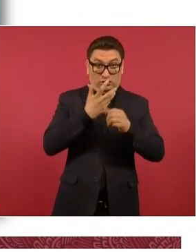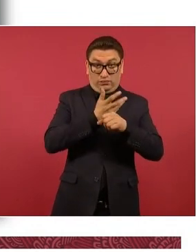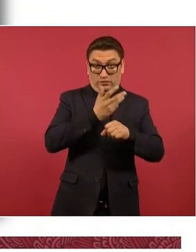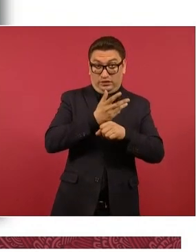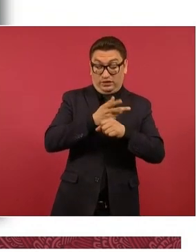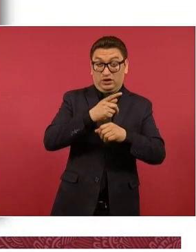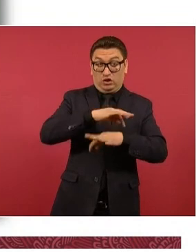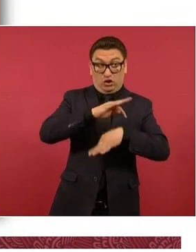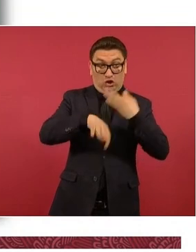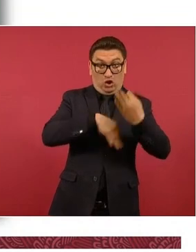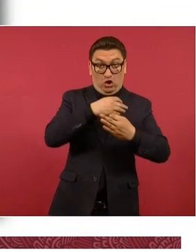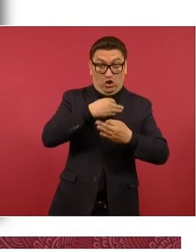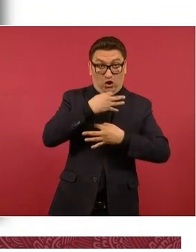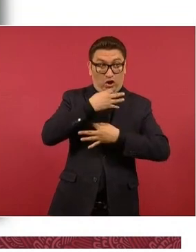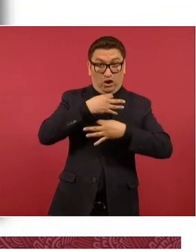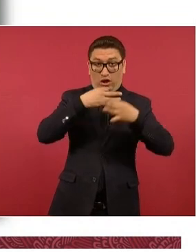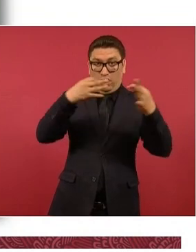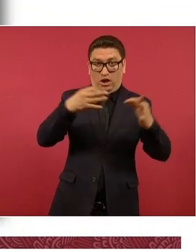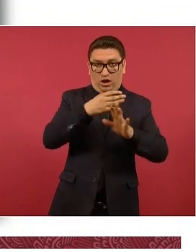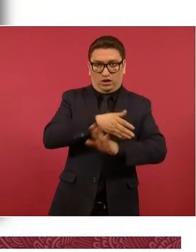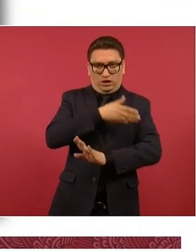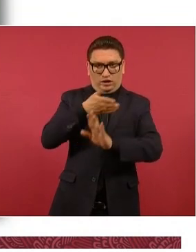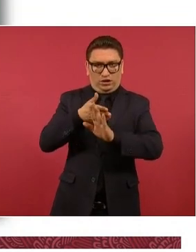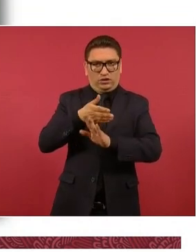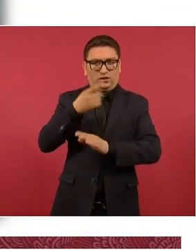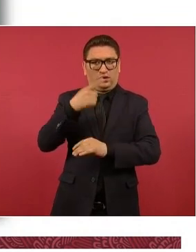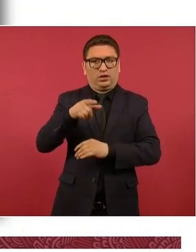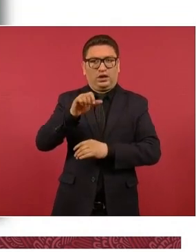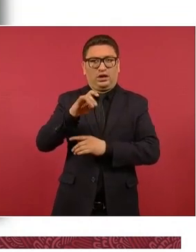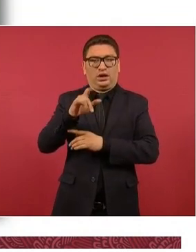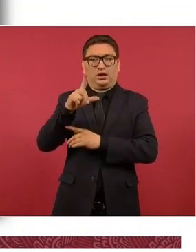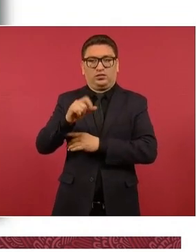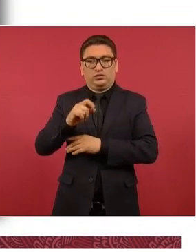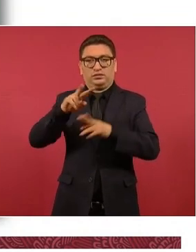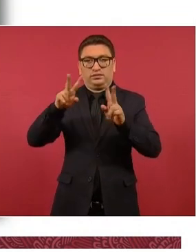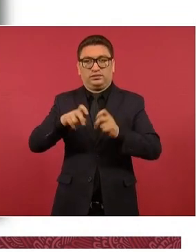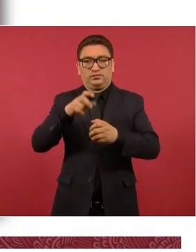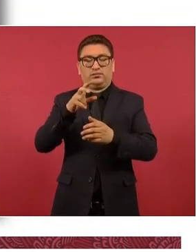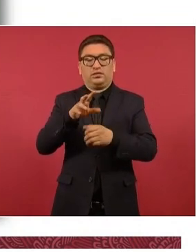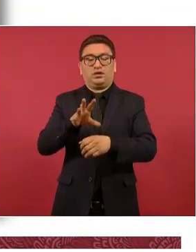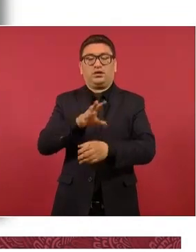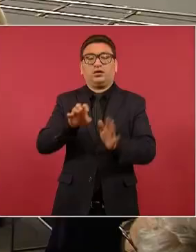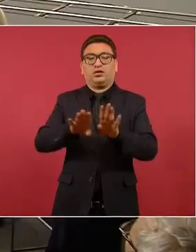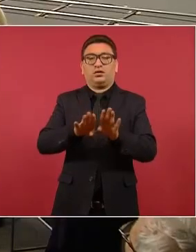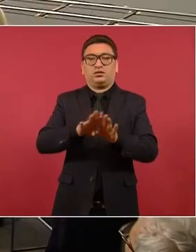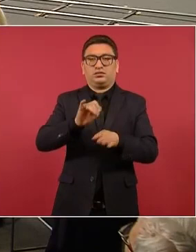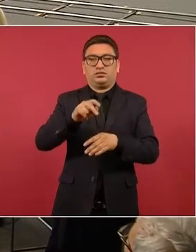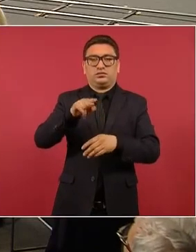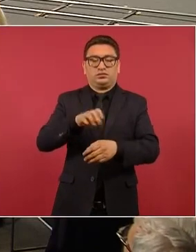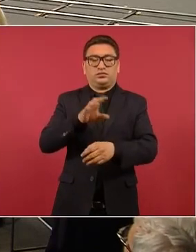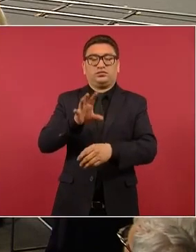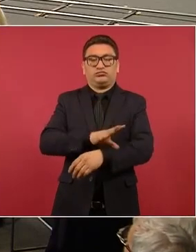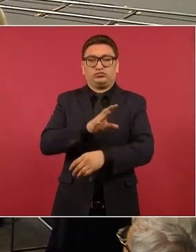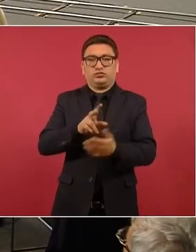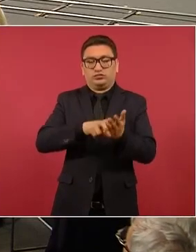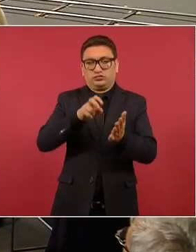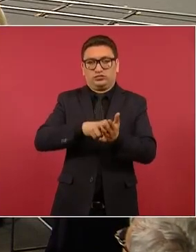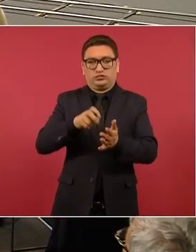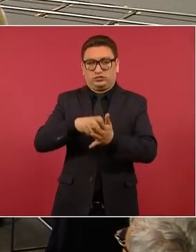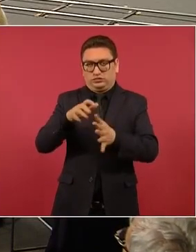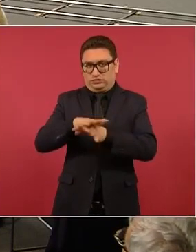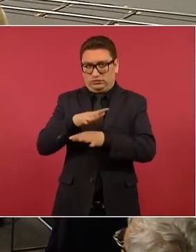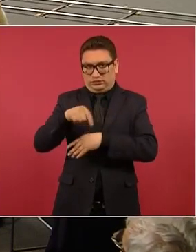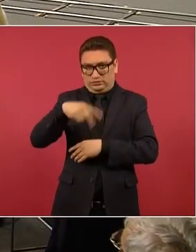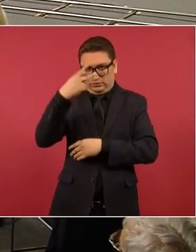se haya pronunciado sobre la reforma electoral en México. Vamos con la